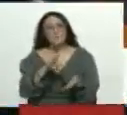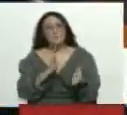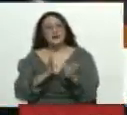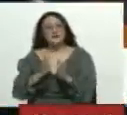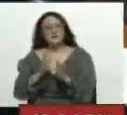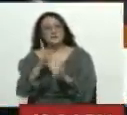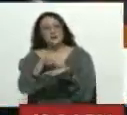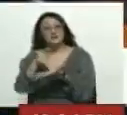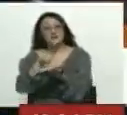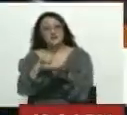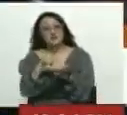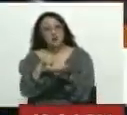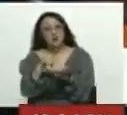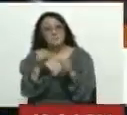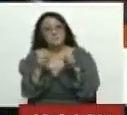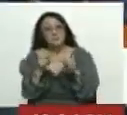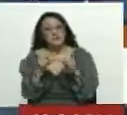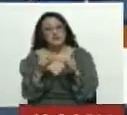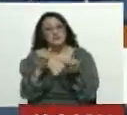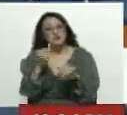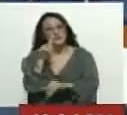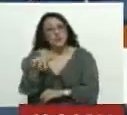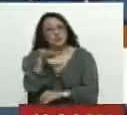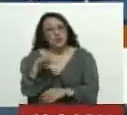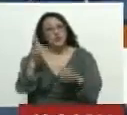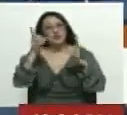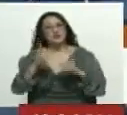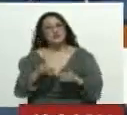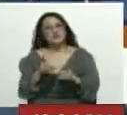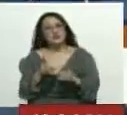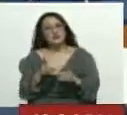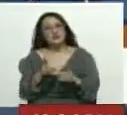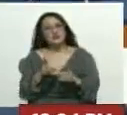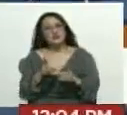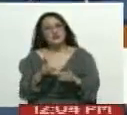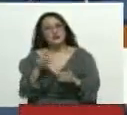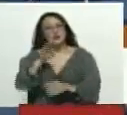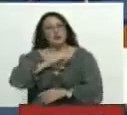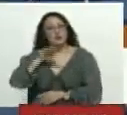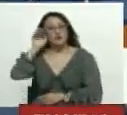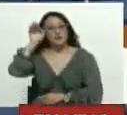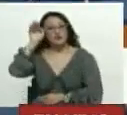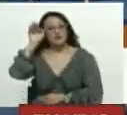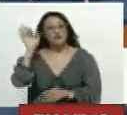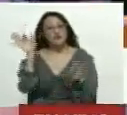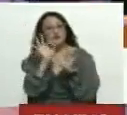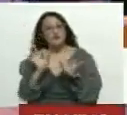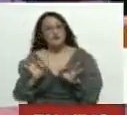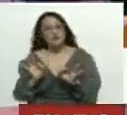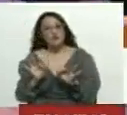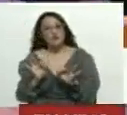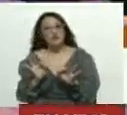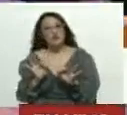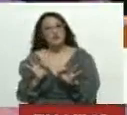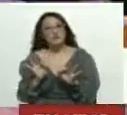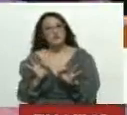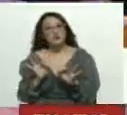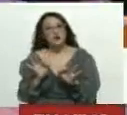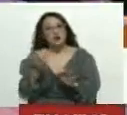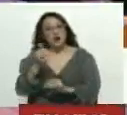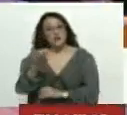permanente donde el pueblo decide donde el pueblo Toma las riendas de su destino es un modelo en construcción aún hay territorios